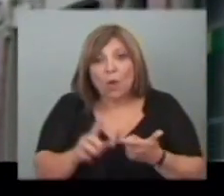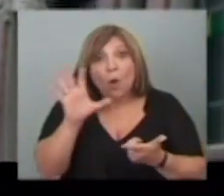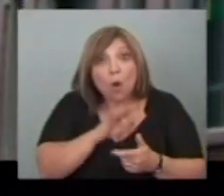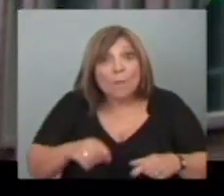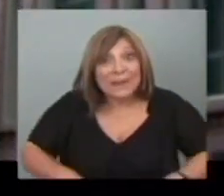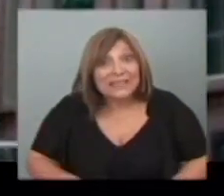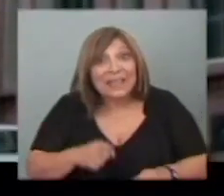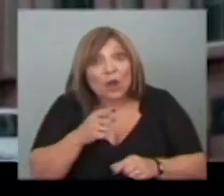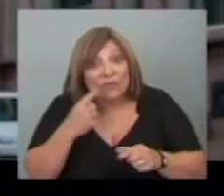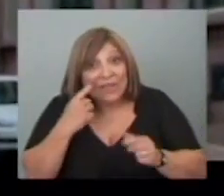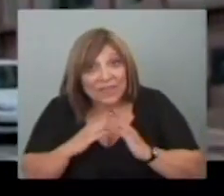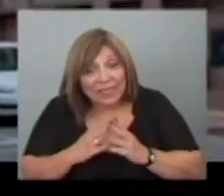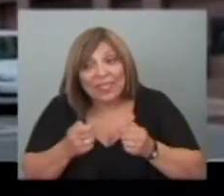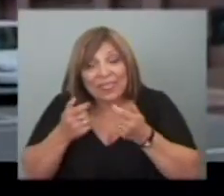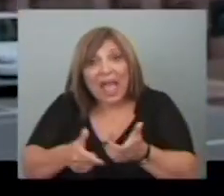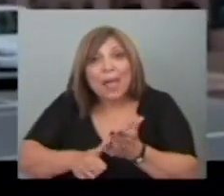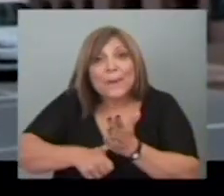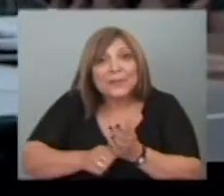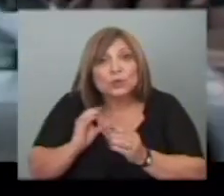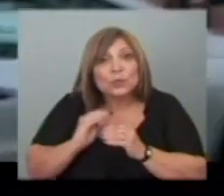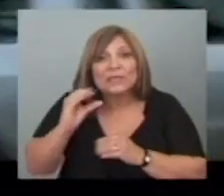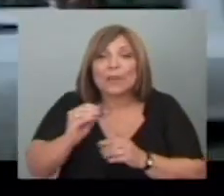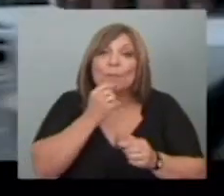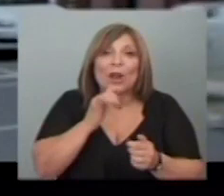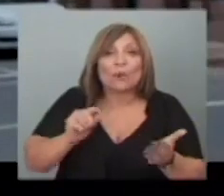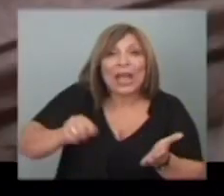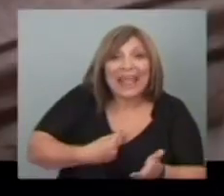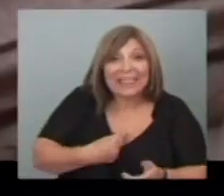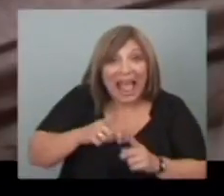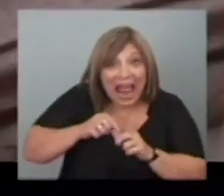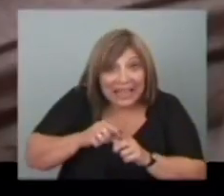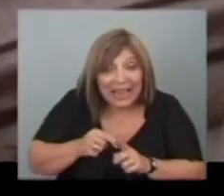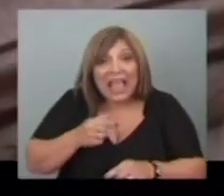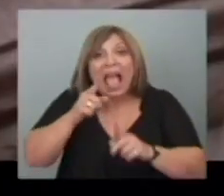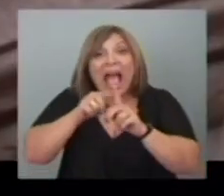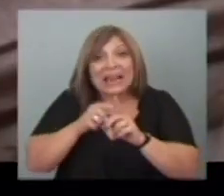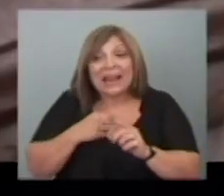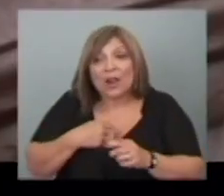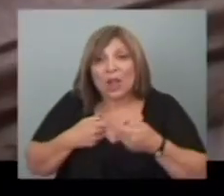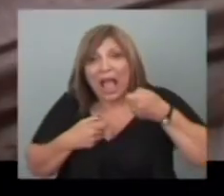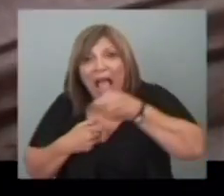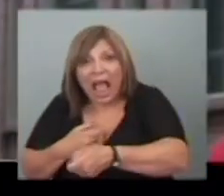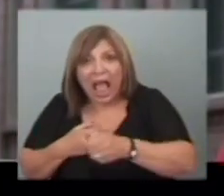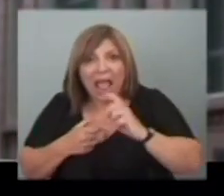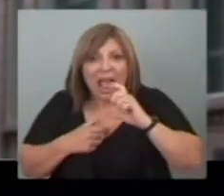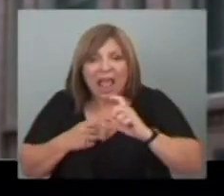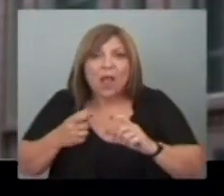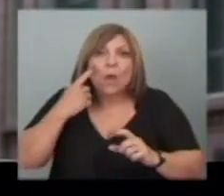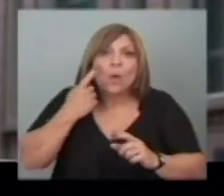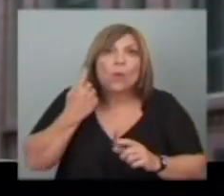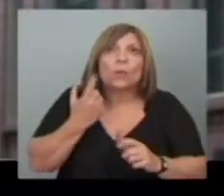Ministerio de Vivienda, otorga pensiones subsidiadas, garantías de alquiler y alquileres subsidiados en casos excepcionales